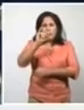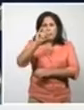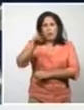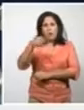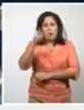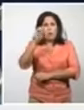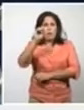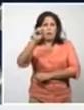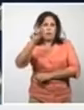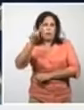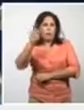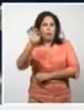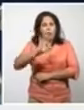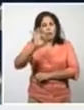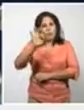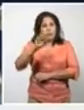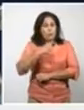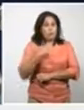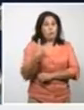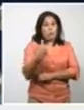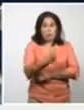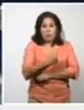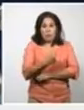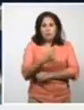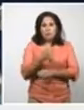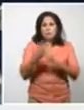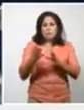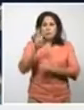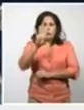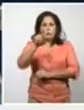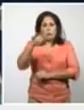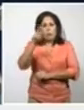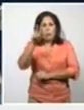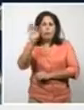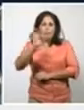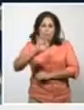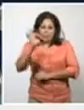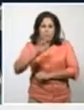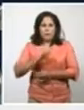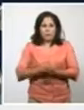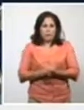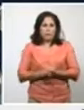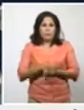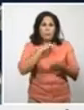6,02%. Nosotros estamos en 4,2%. Esto,